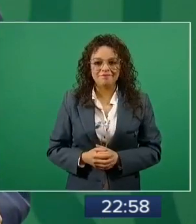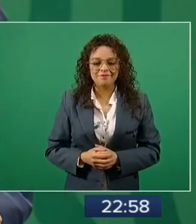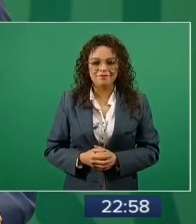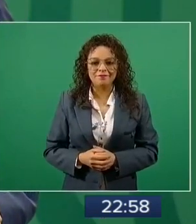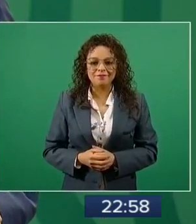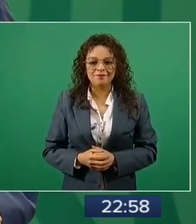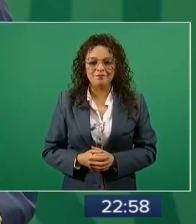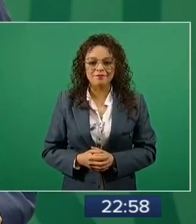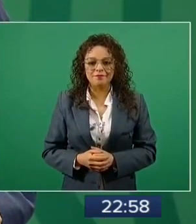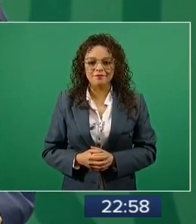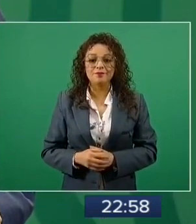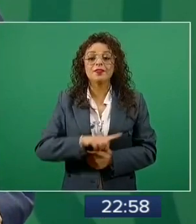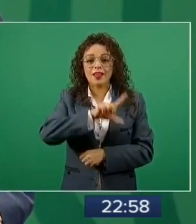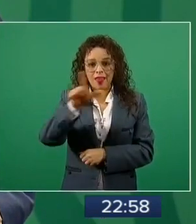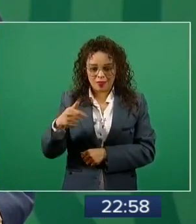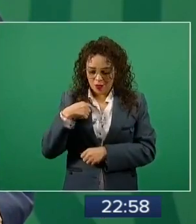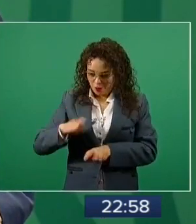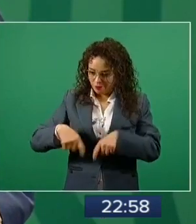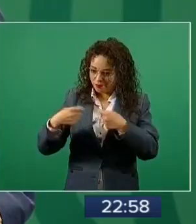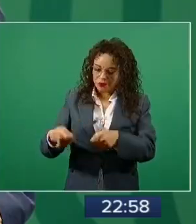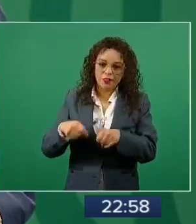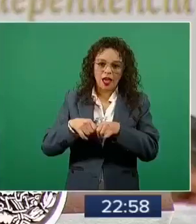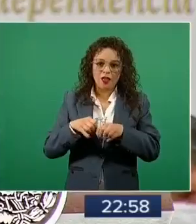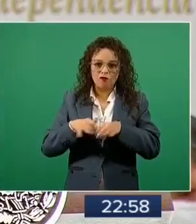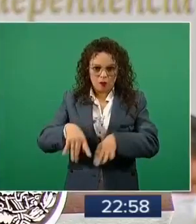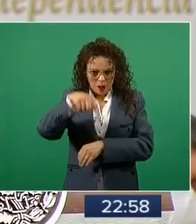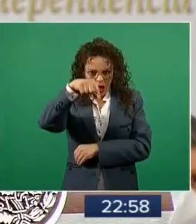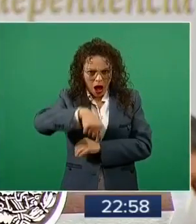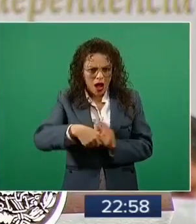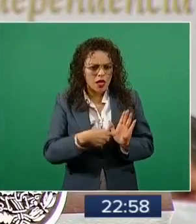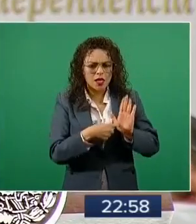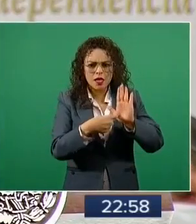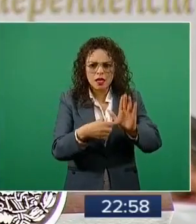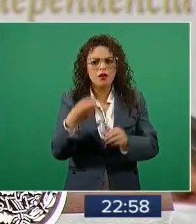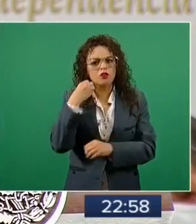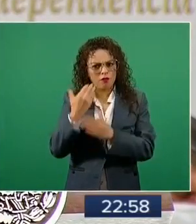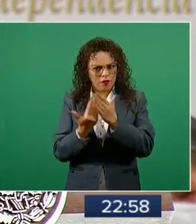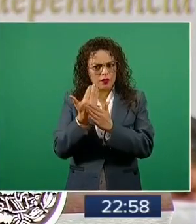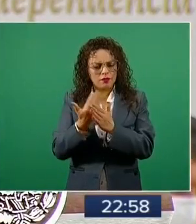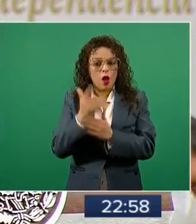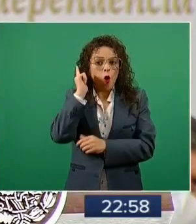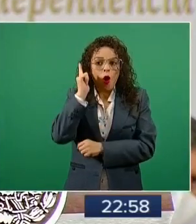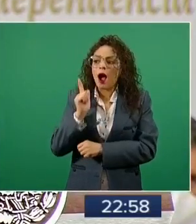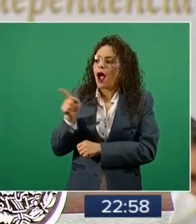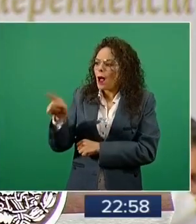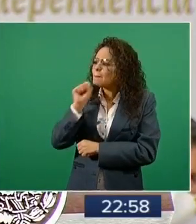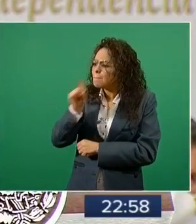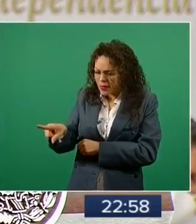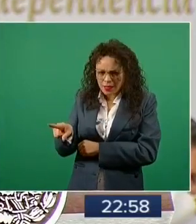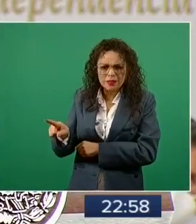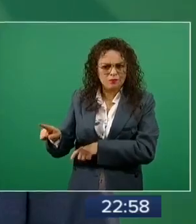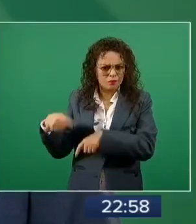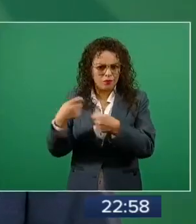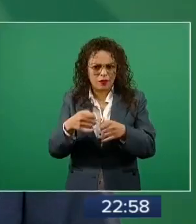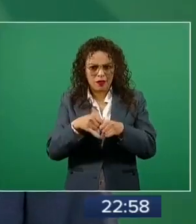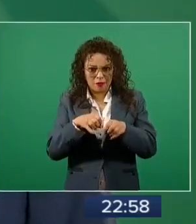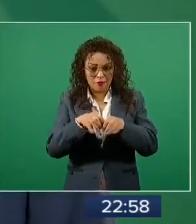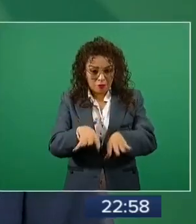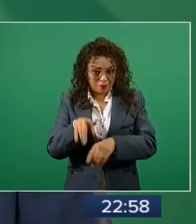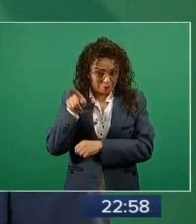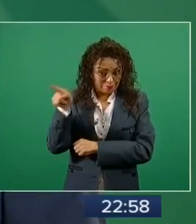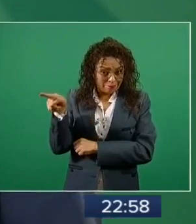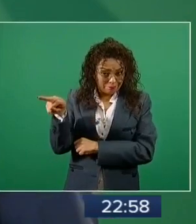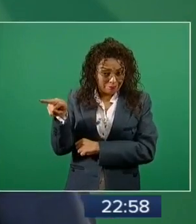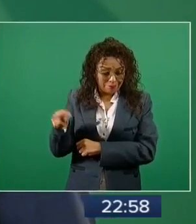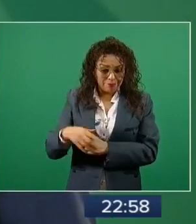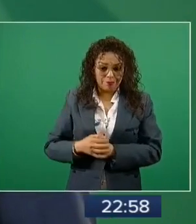y se va a informar aquí y ojalá y lo hagan ellos los de